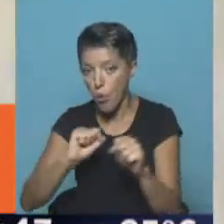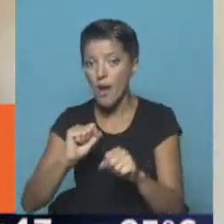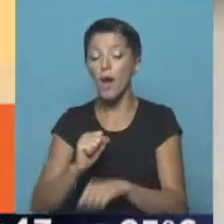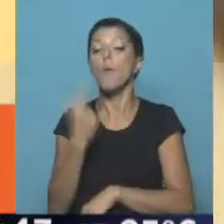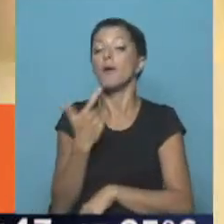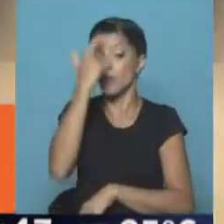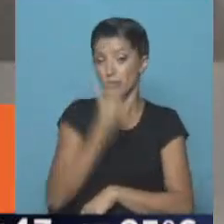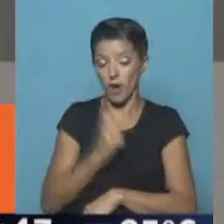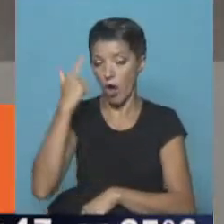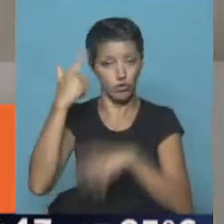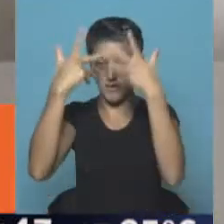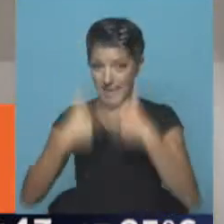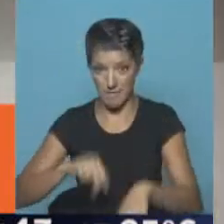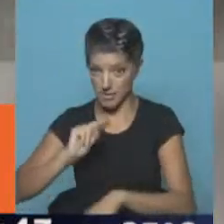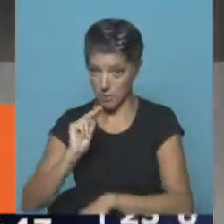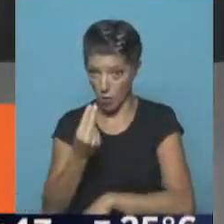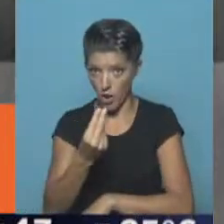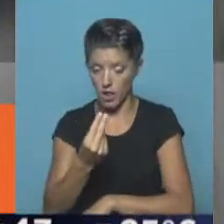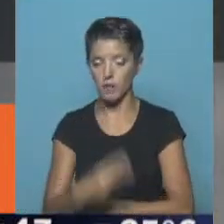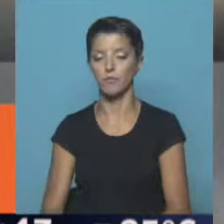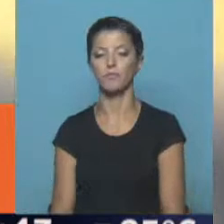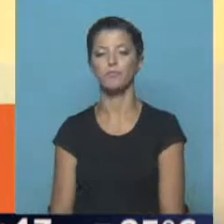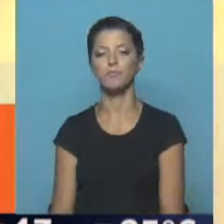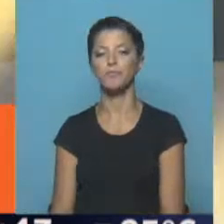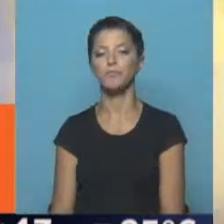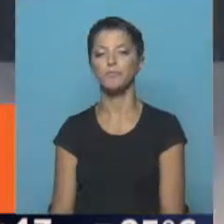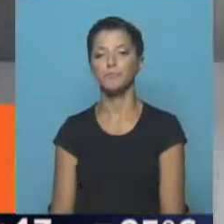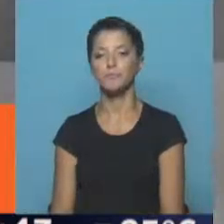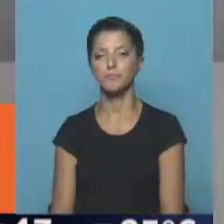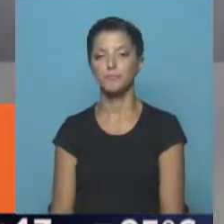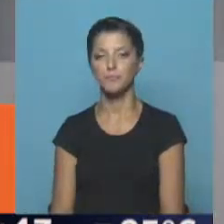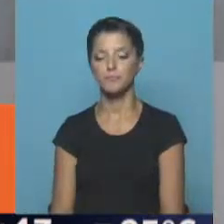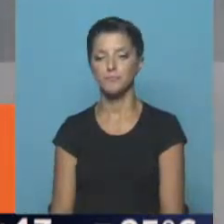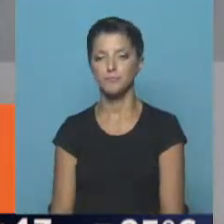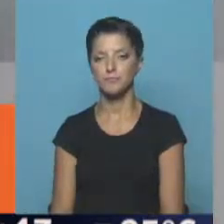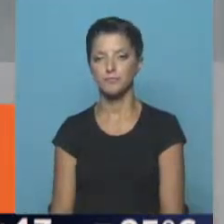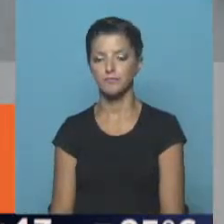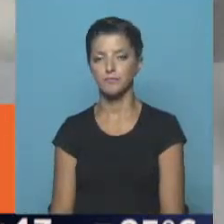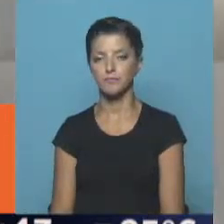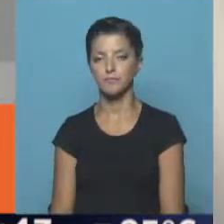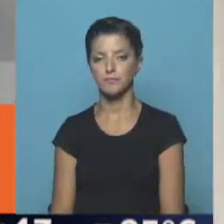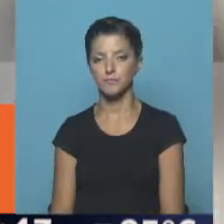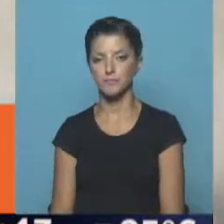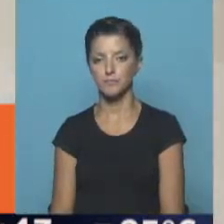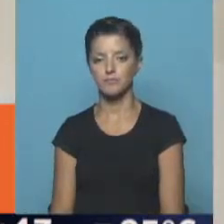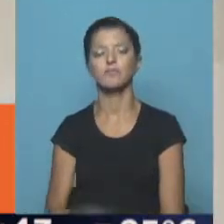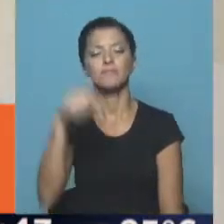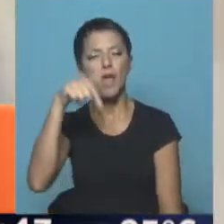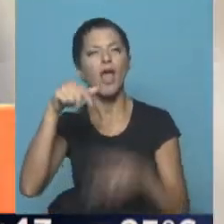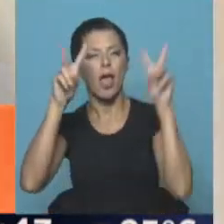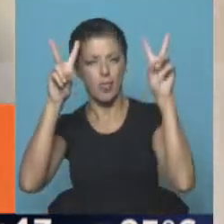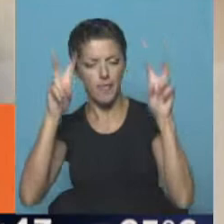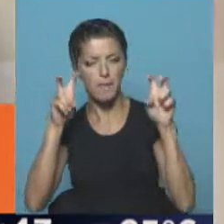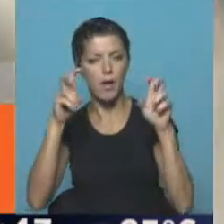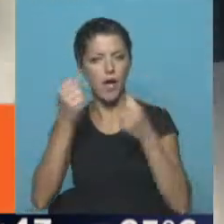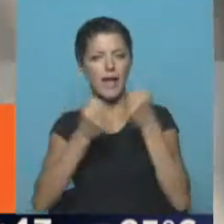acto esta persona que cometió el atentado o intentó cometerlo en 2010. Ahora, el tema del camión como un